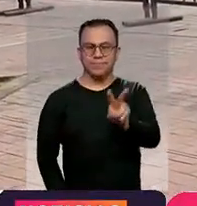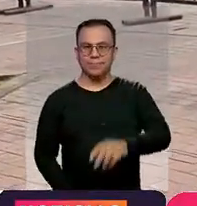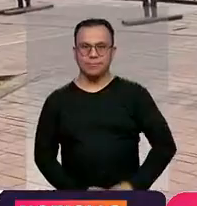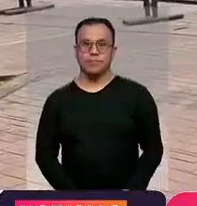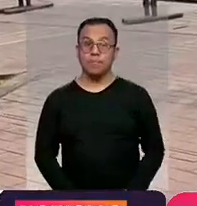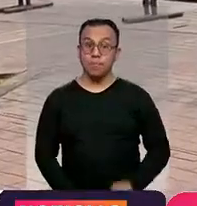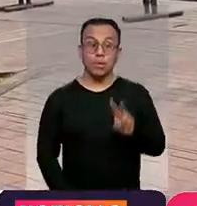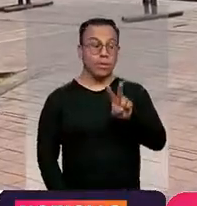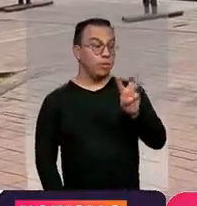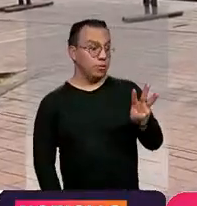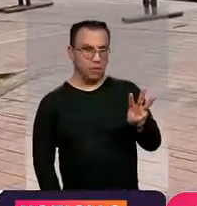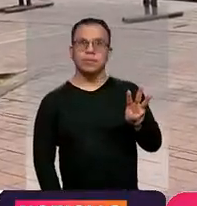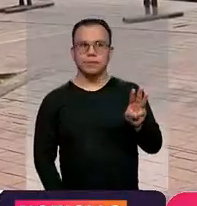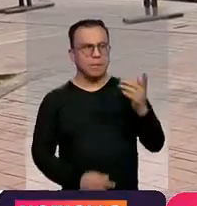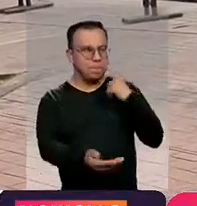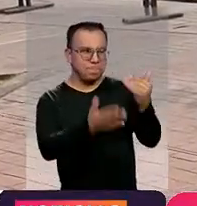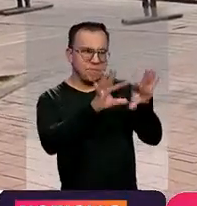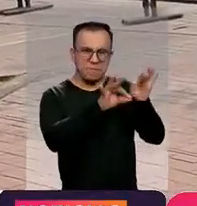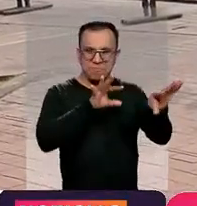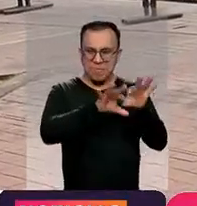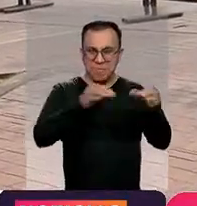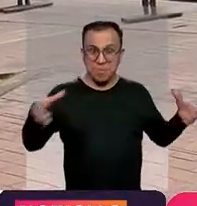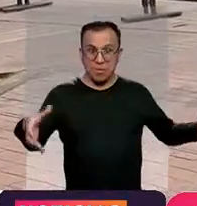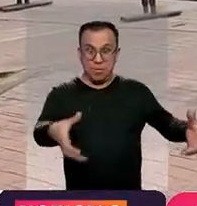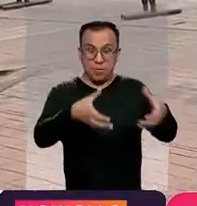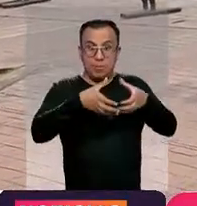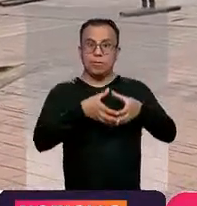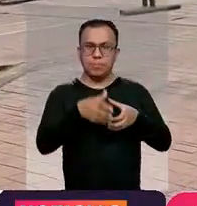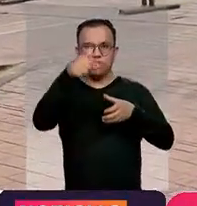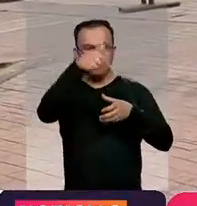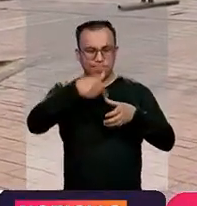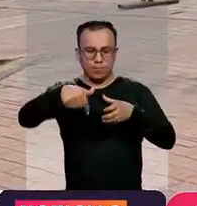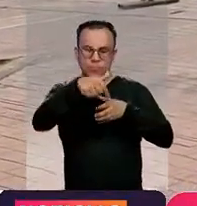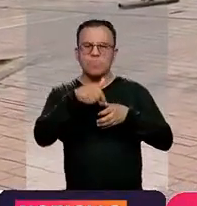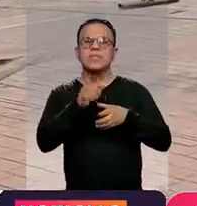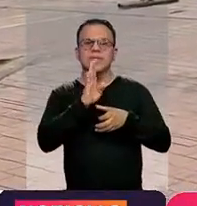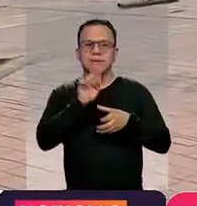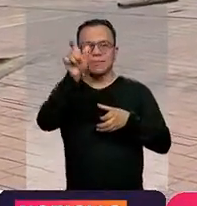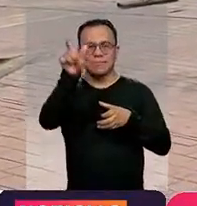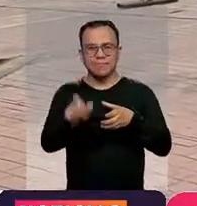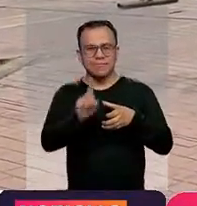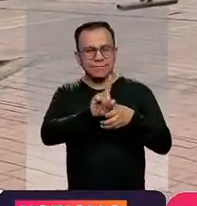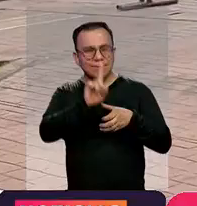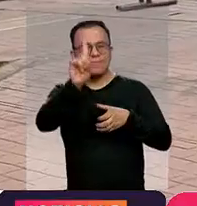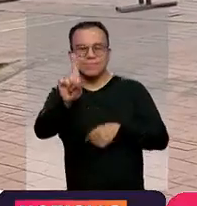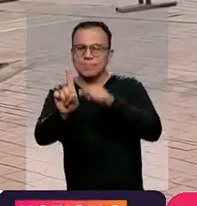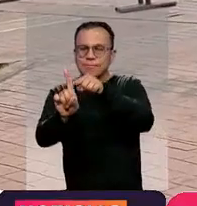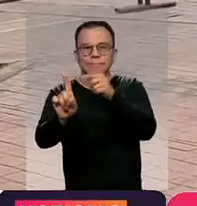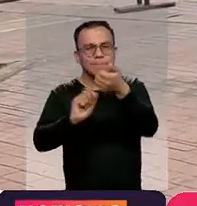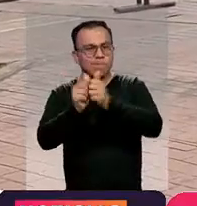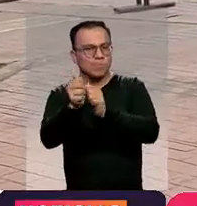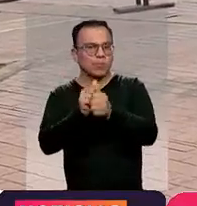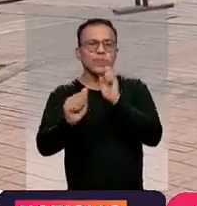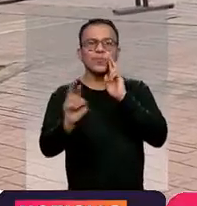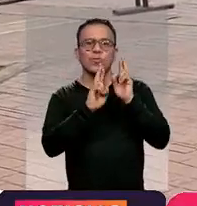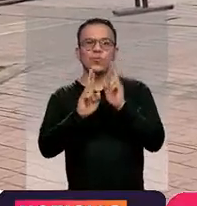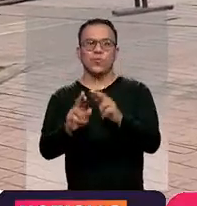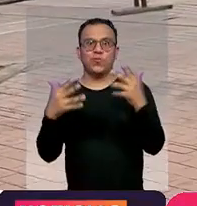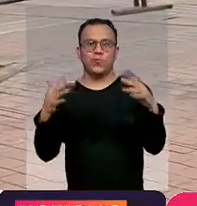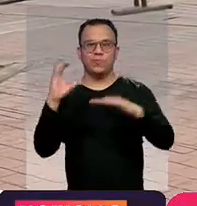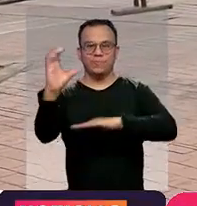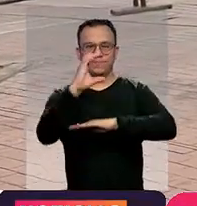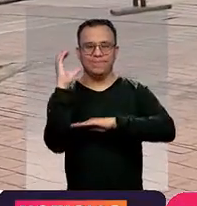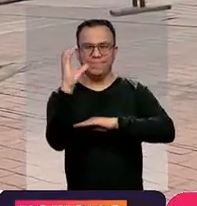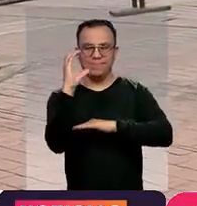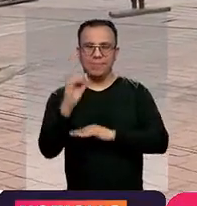las 23 convocadas del director técnico Marcelo Frigueiro se encuentra una deportista reconocida en